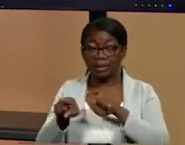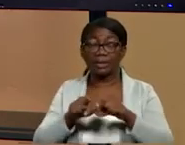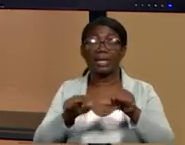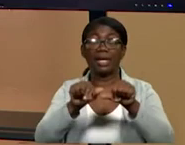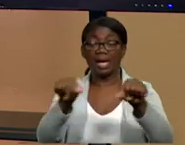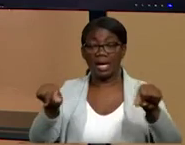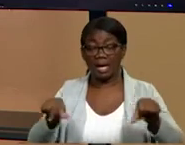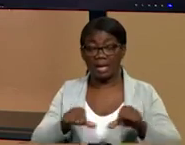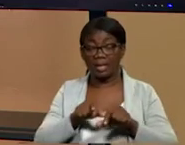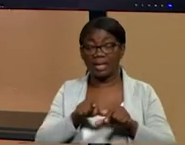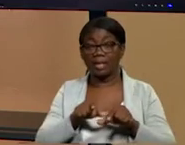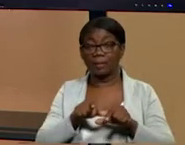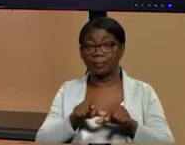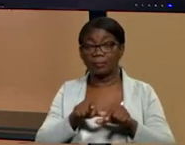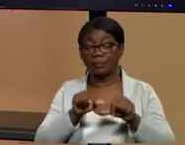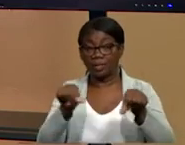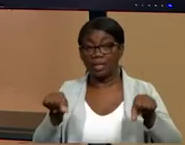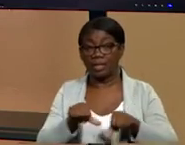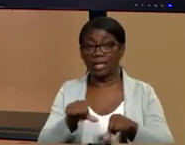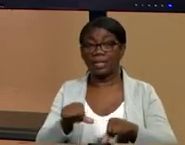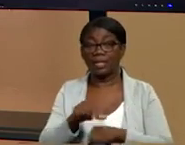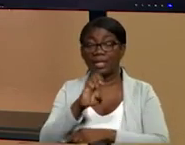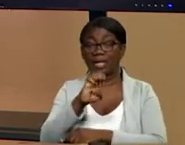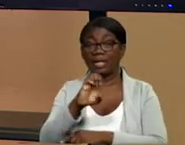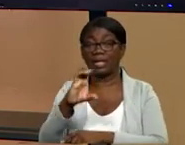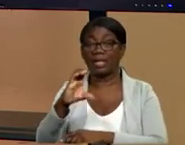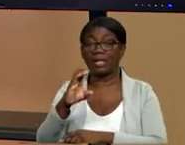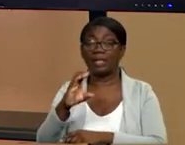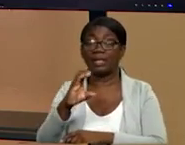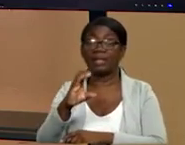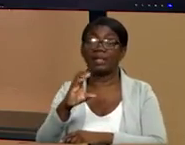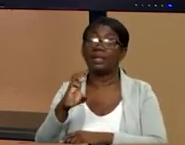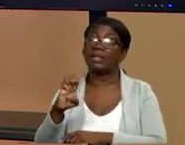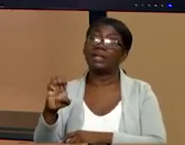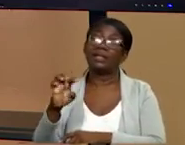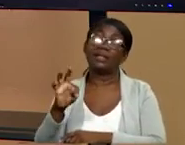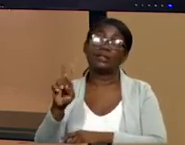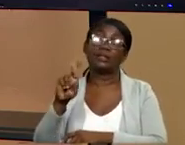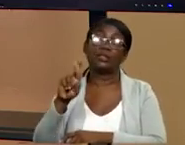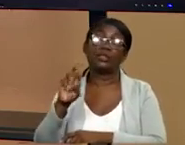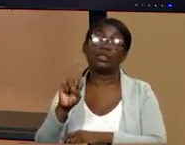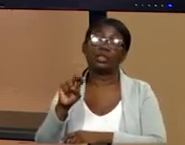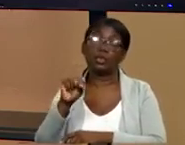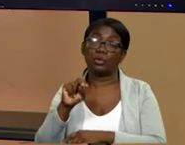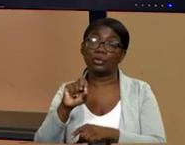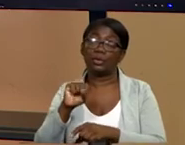de la electrónica, en la cual ustedes pueden sentirse cómodos y aprovechar y capacitarse.